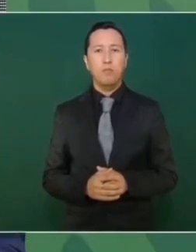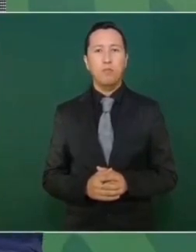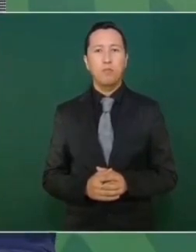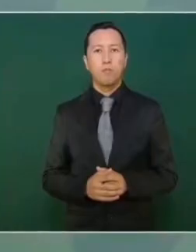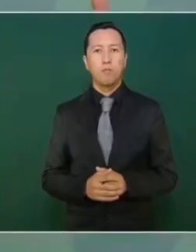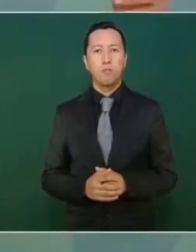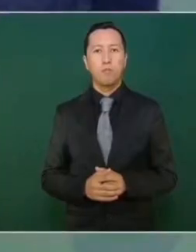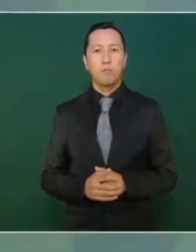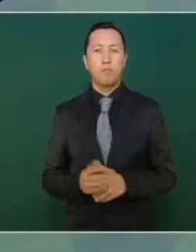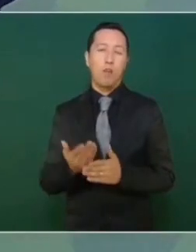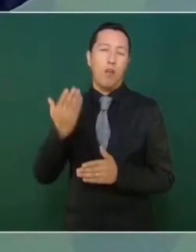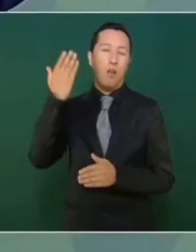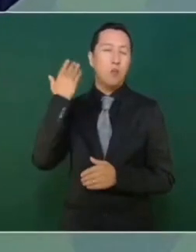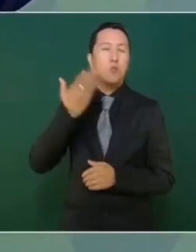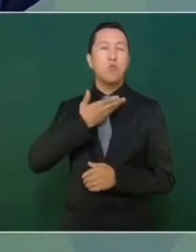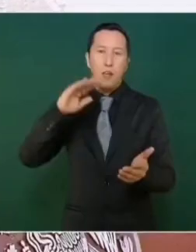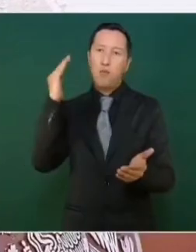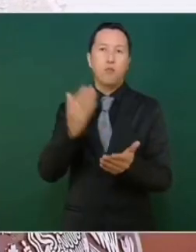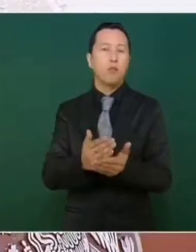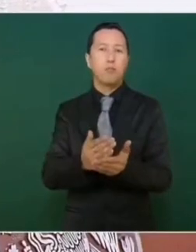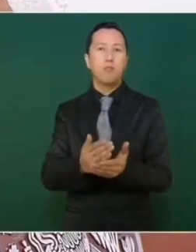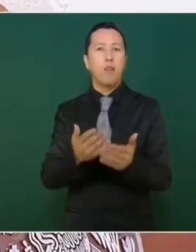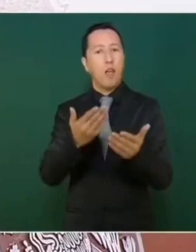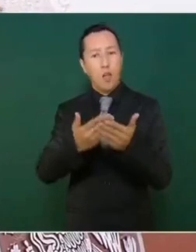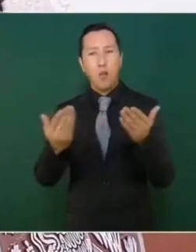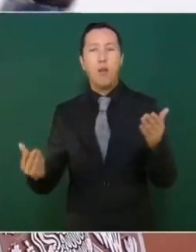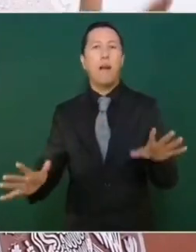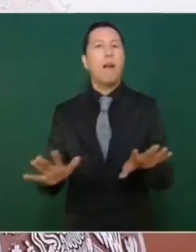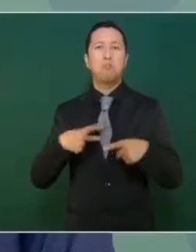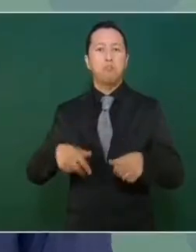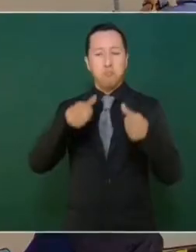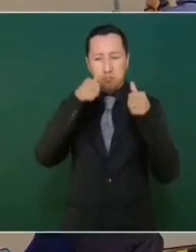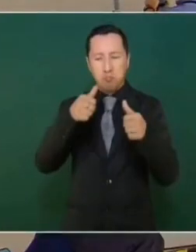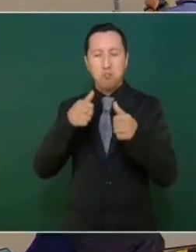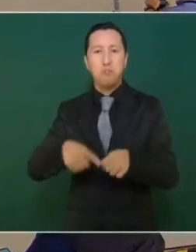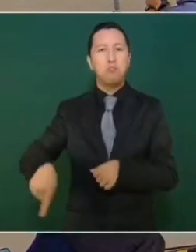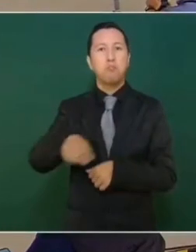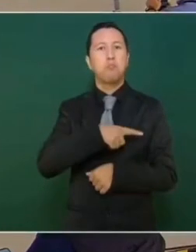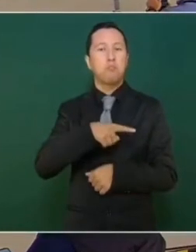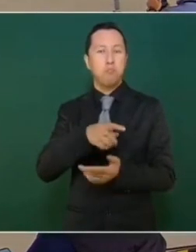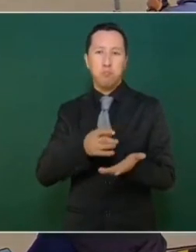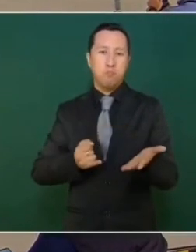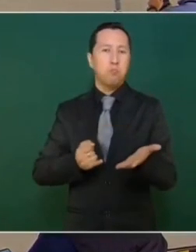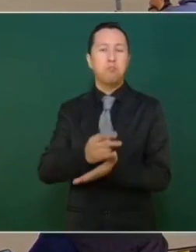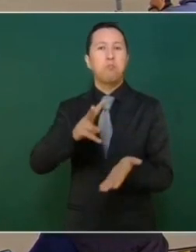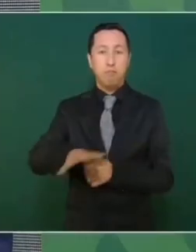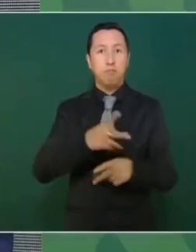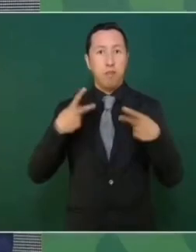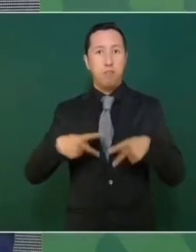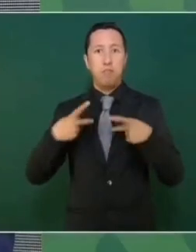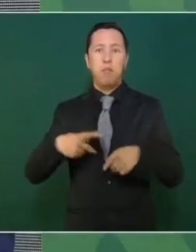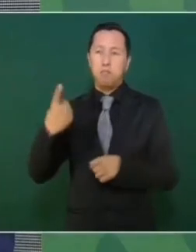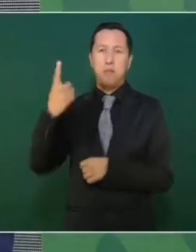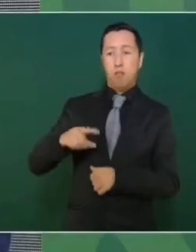eso y hemos iniciado una etapa nueva con una auténtica democracia. Aquí manda el pueblo,